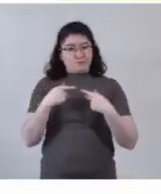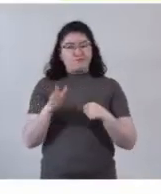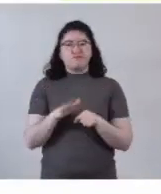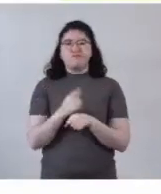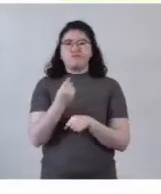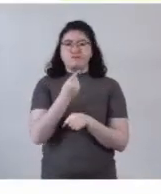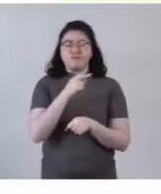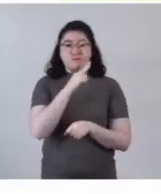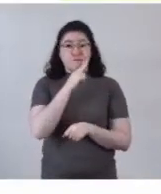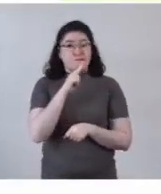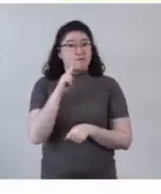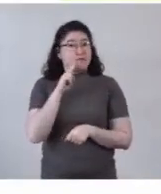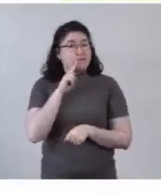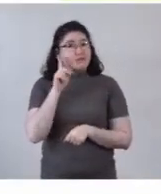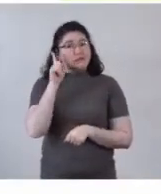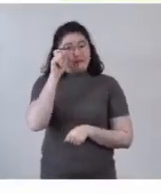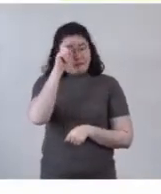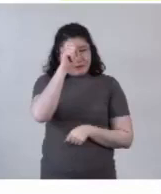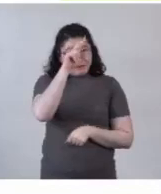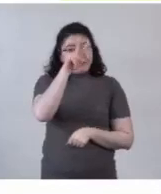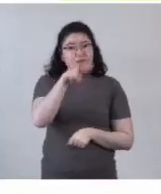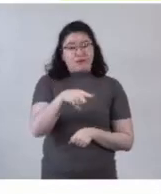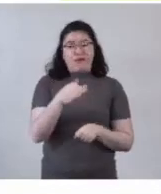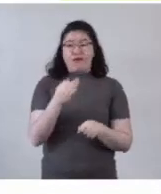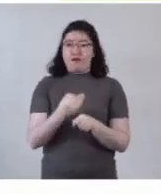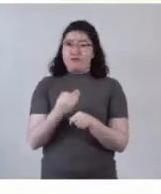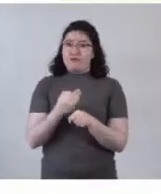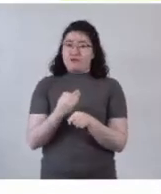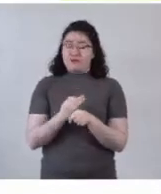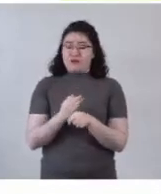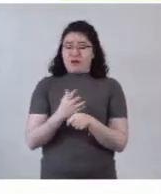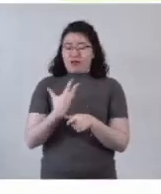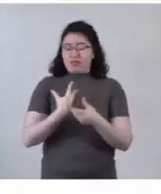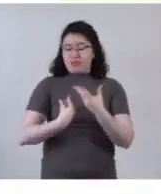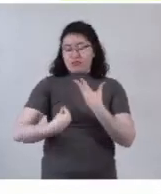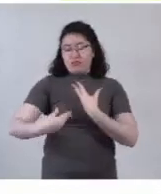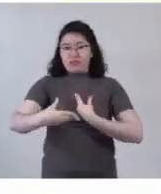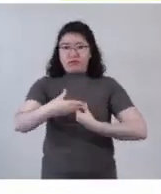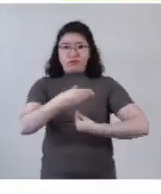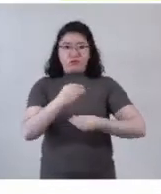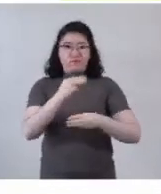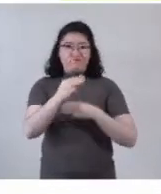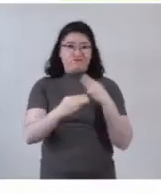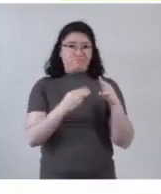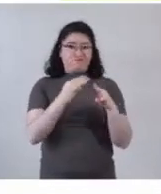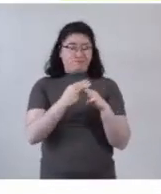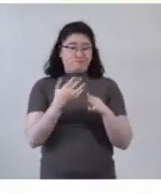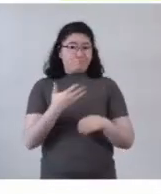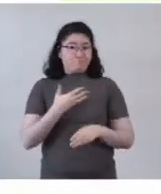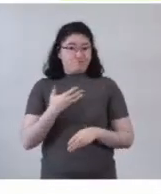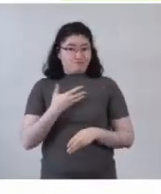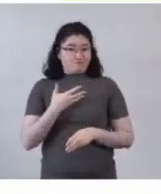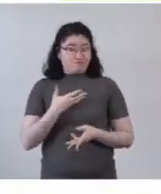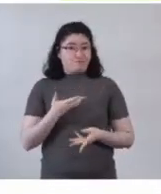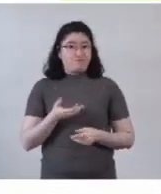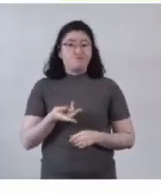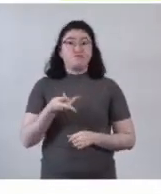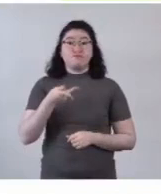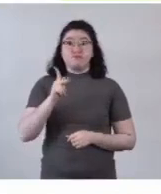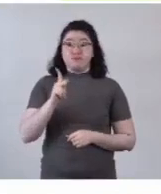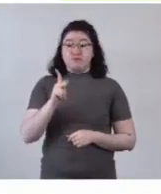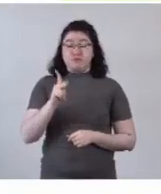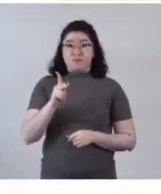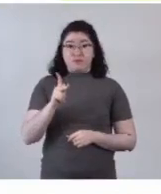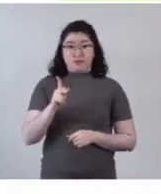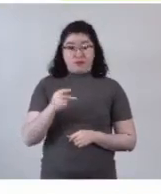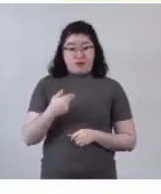las noticias más difíciles que se dan respecto a esta pandemia mundial, pero se reporta en